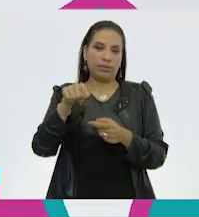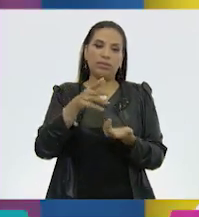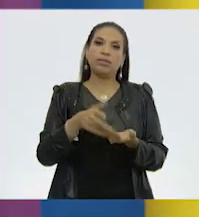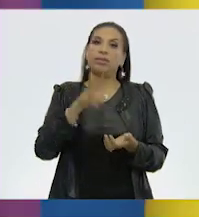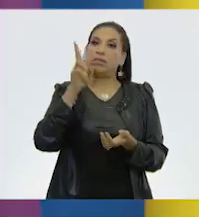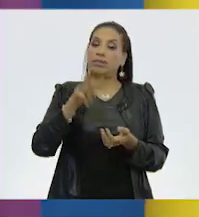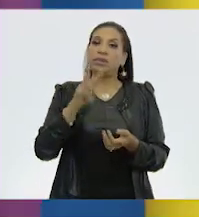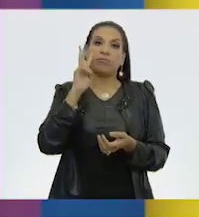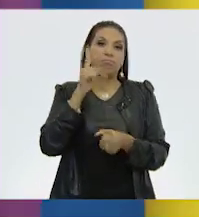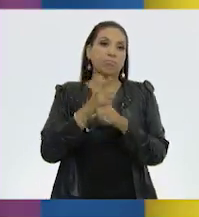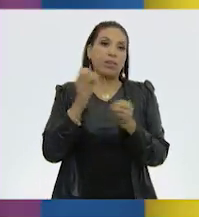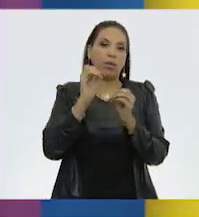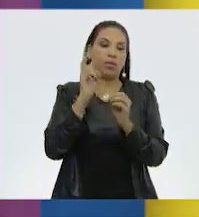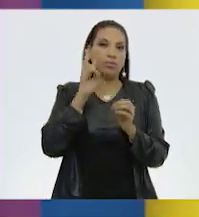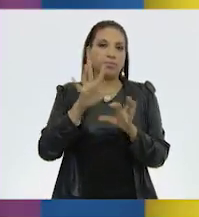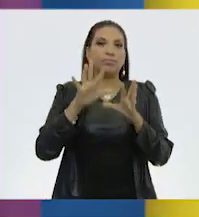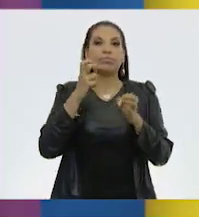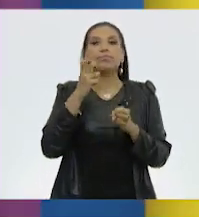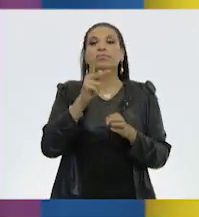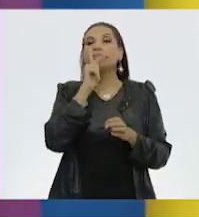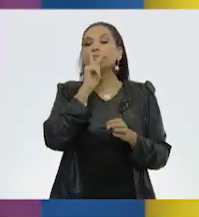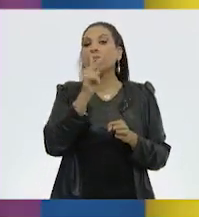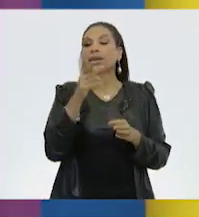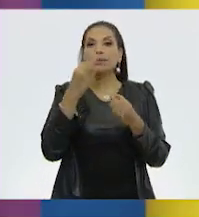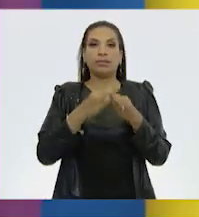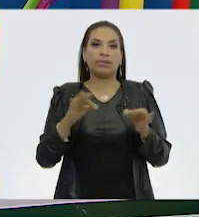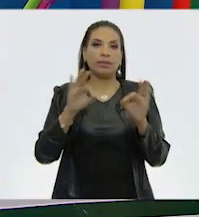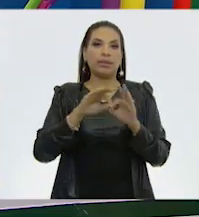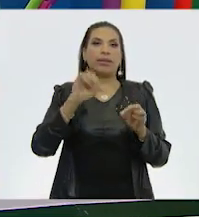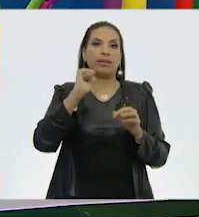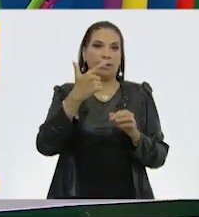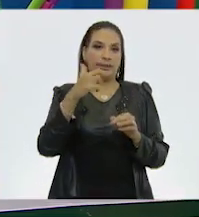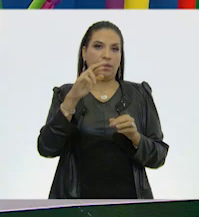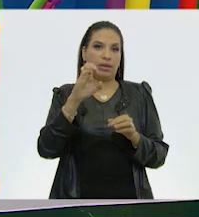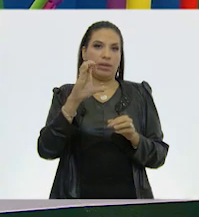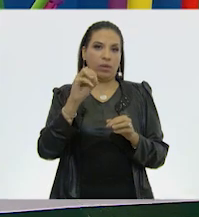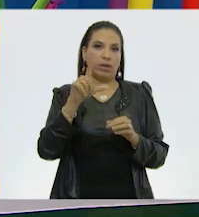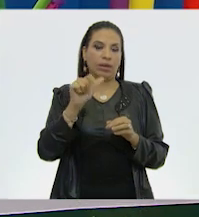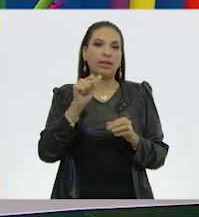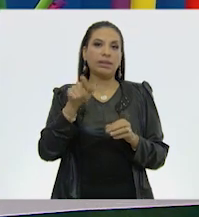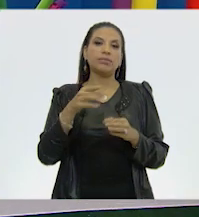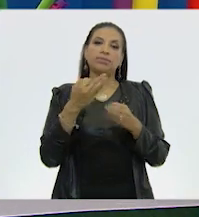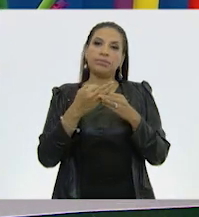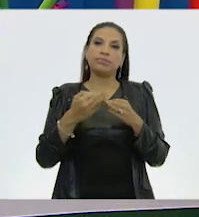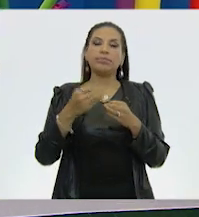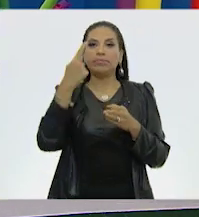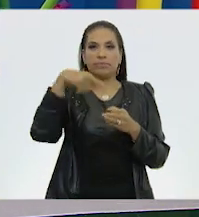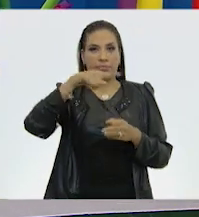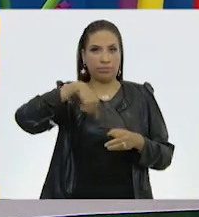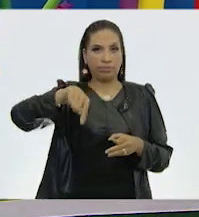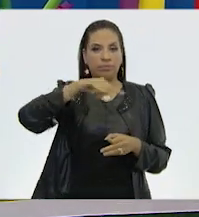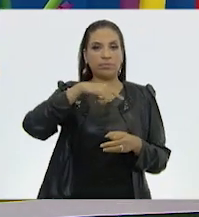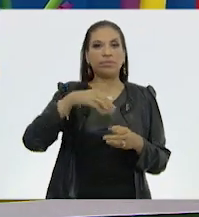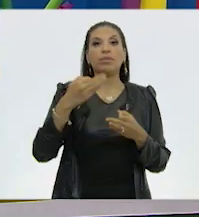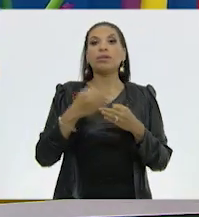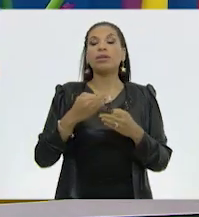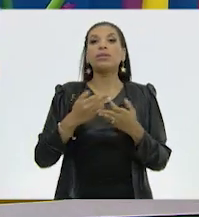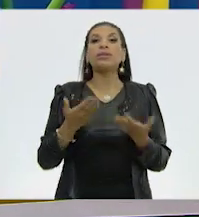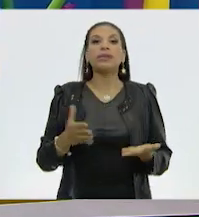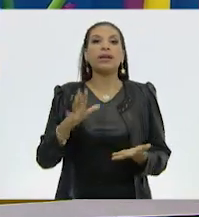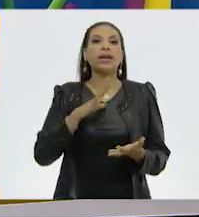lo hemos notado ni resaltado, pero es una palabra tan importante. Muy importante hasta para nosotros. En la